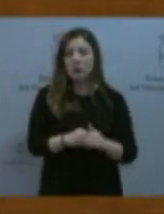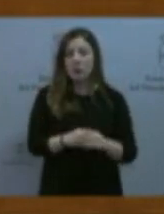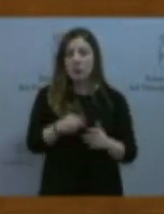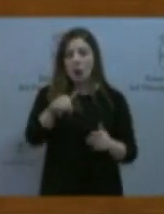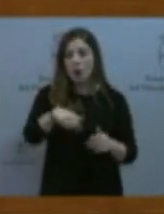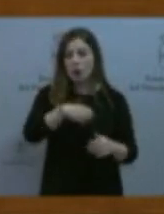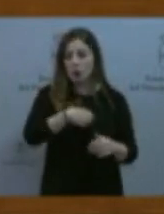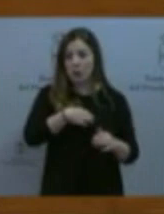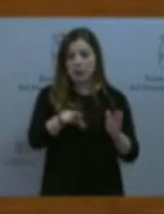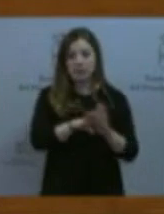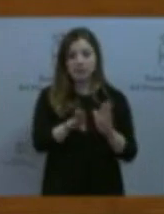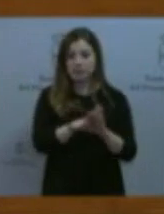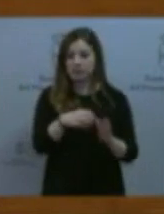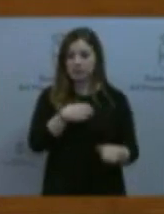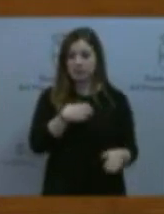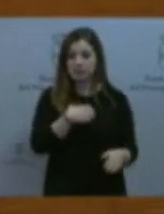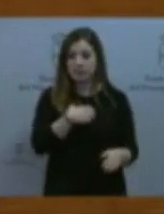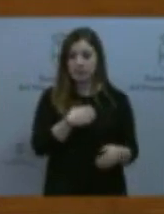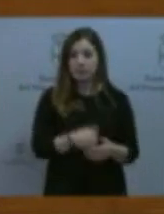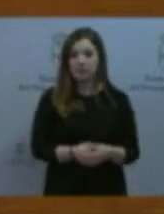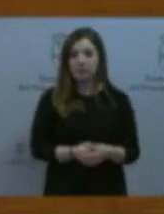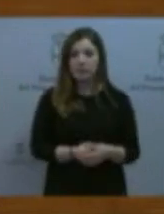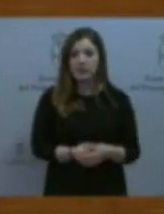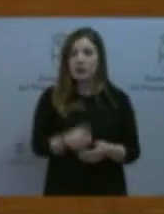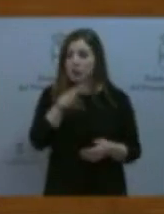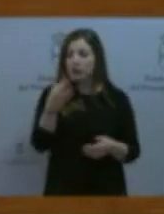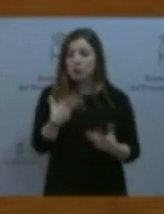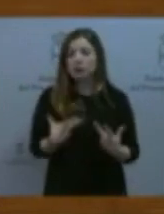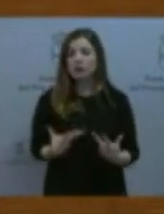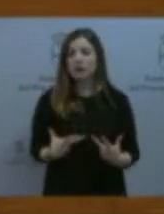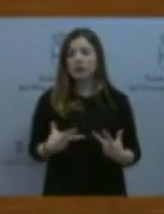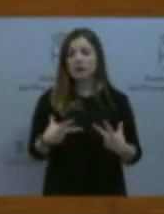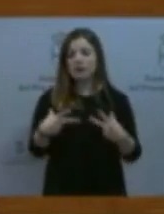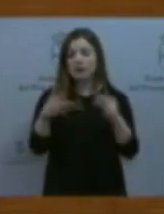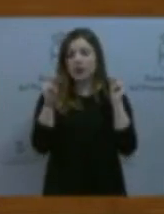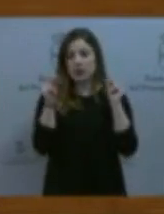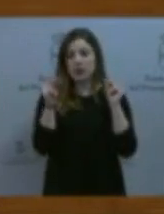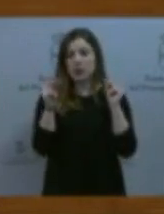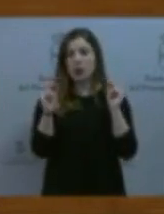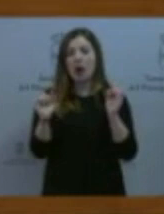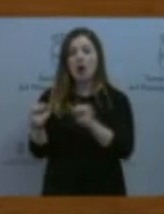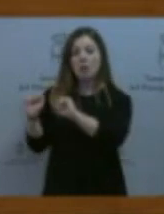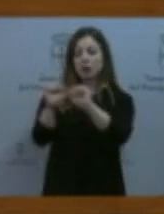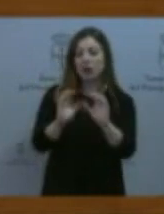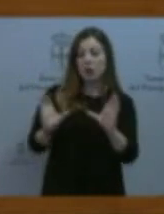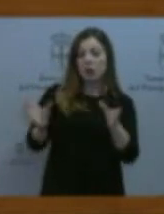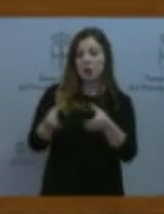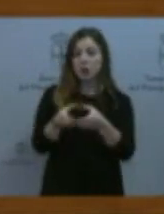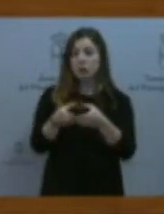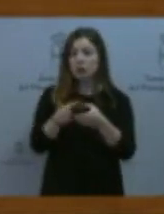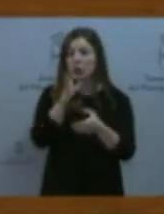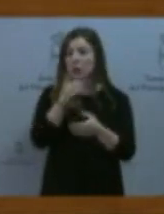Debemos, por tanto, acabar con este tipo de prerrogativas de quienes, en definitiva, ostentamos una posición privilegiada, la posición de